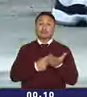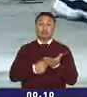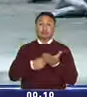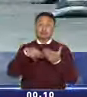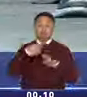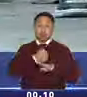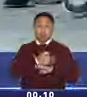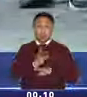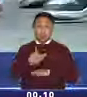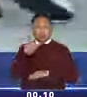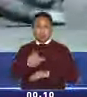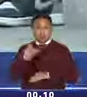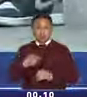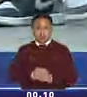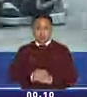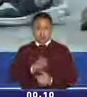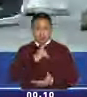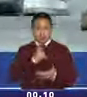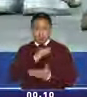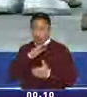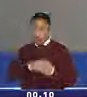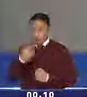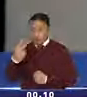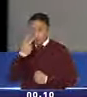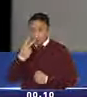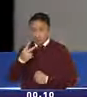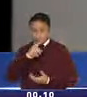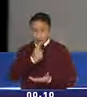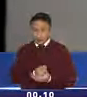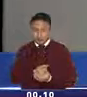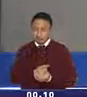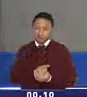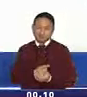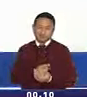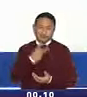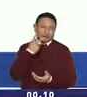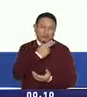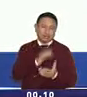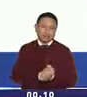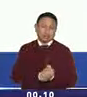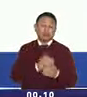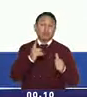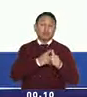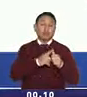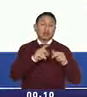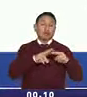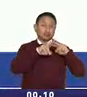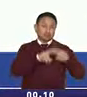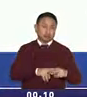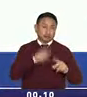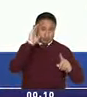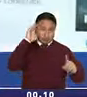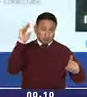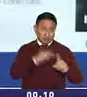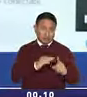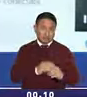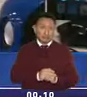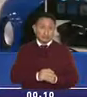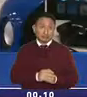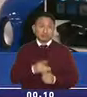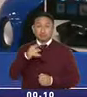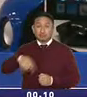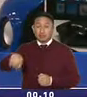a la ciudadanía no creer todo lo que se publique en redes sociales, verificar la autenticidad de los mensajes y